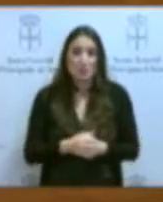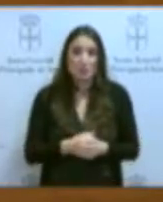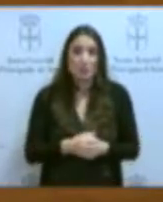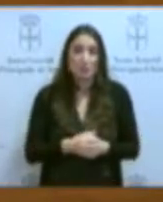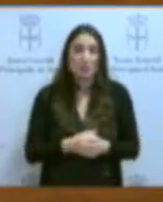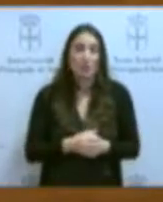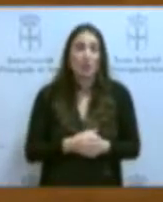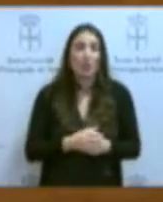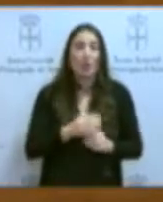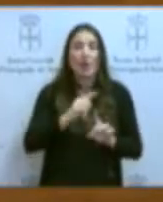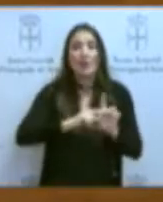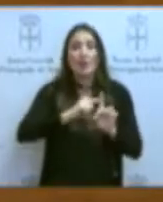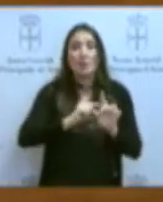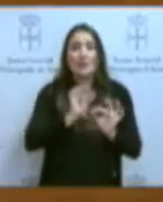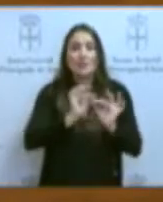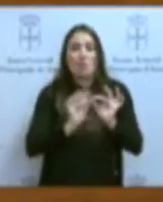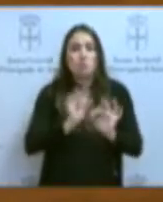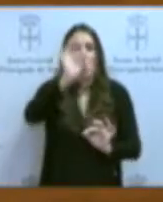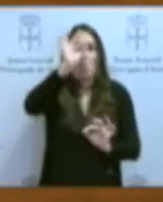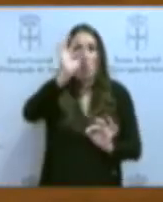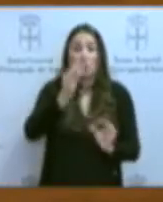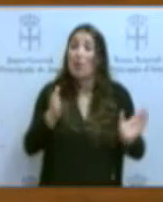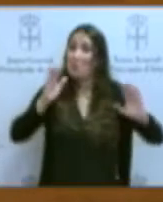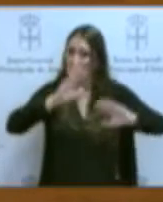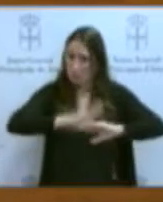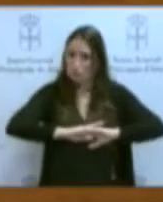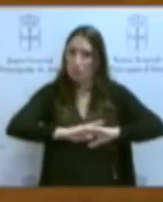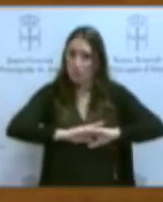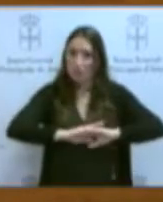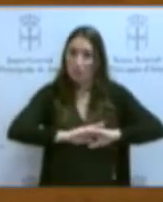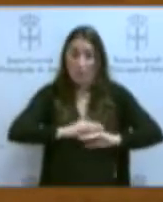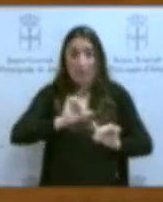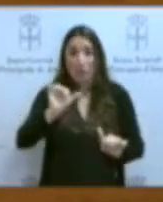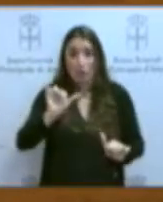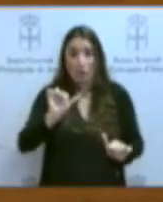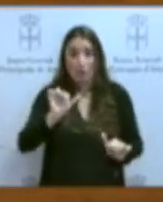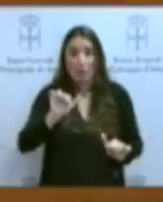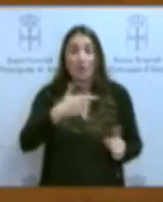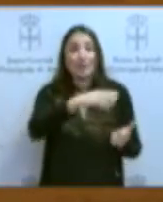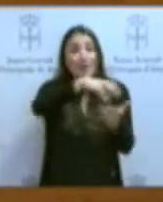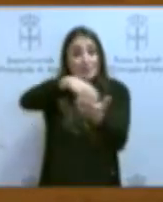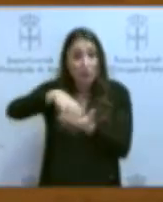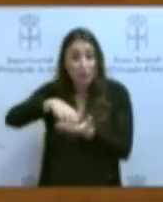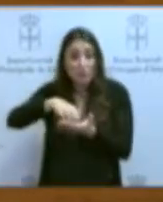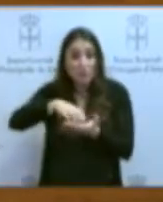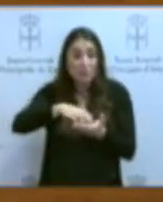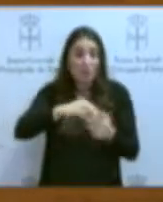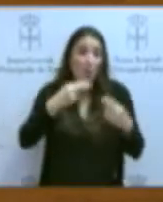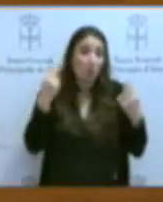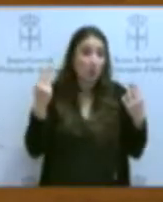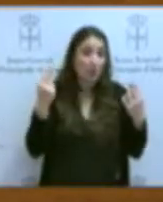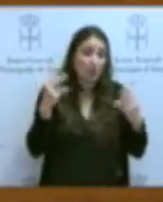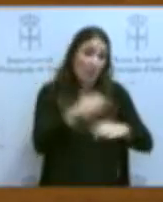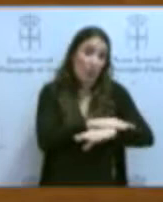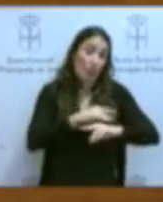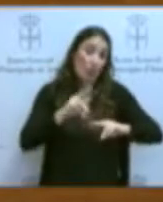habiendo picos continuos por la noche en Gijón que las estaciones de medición públicas del Gobierno del